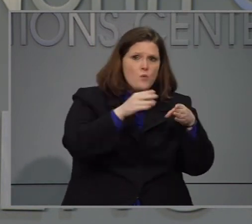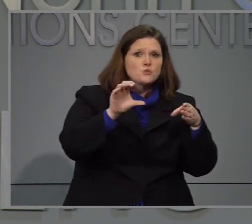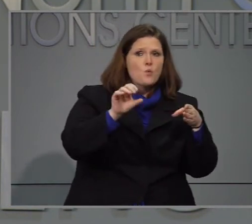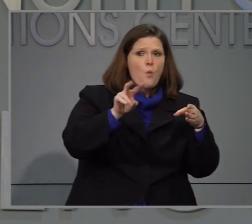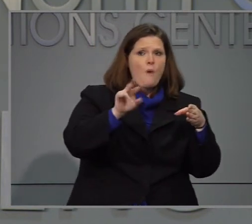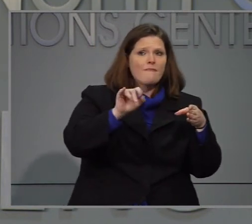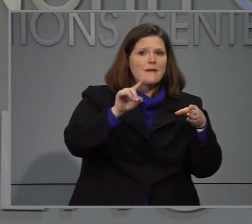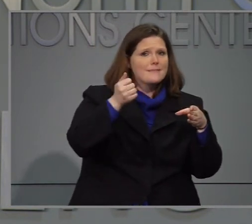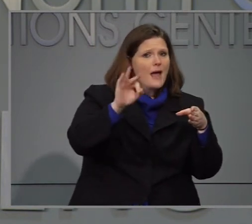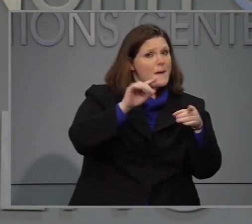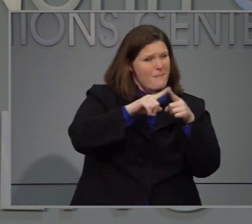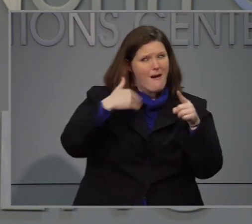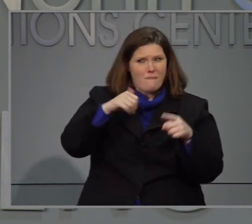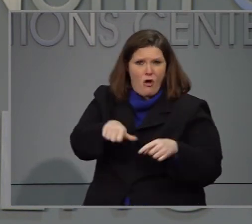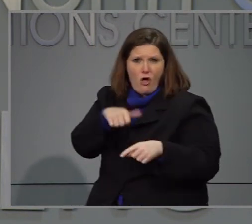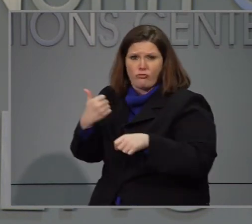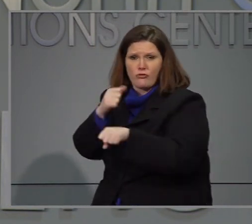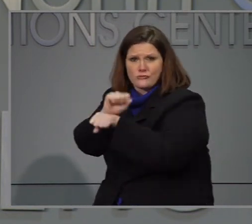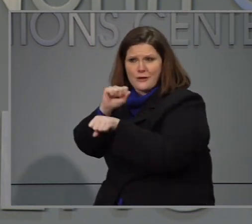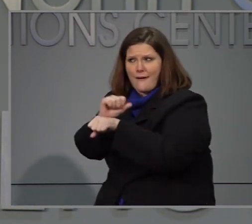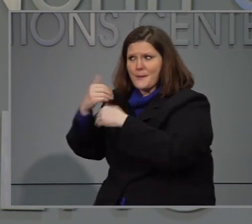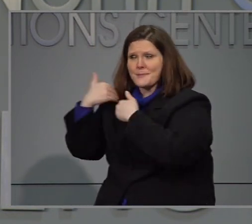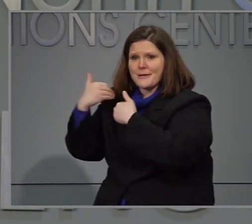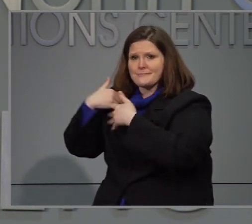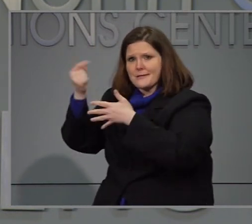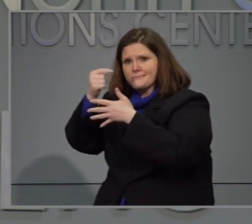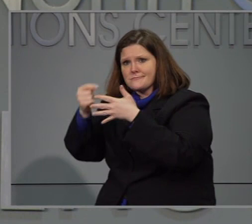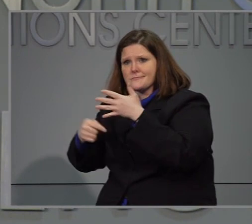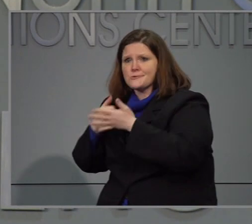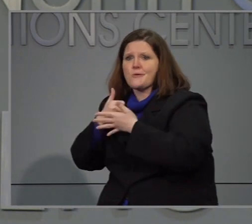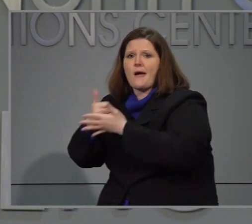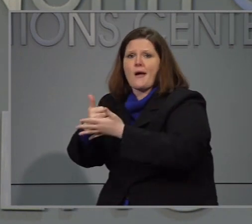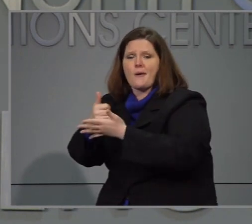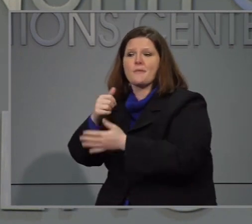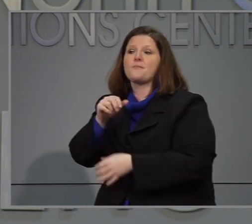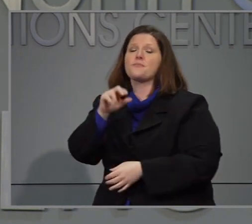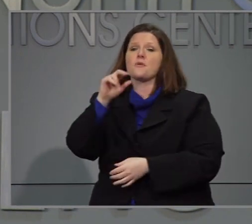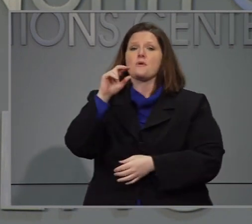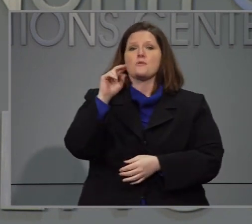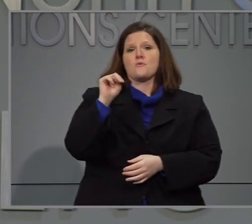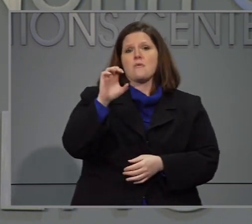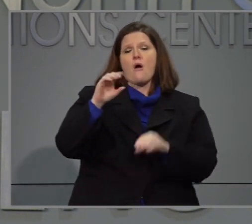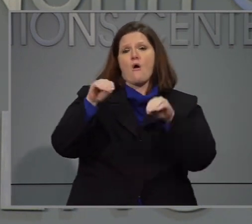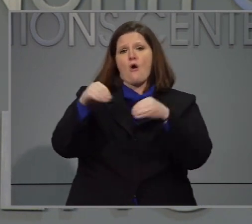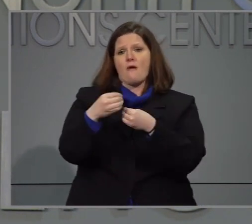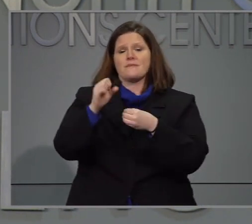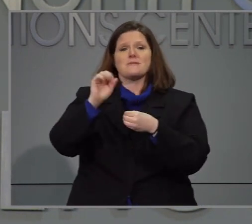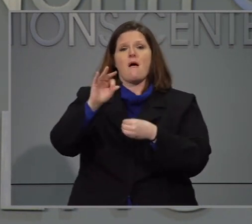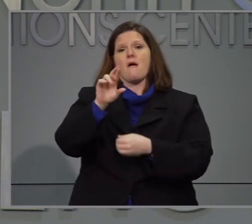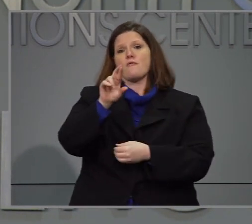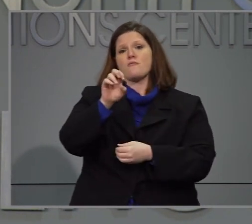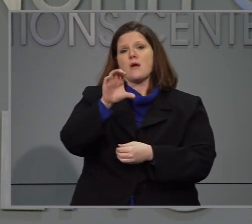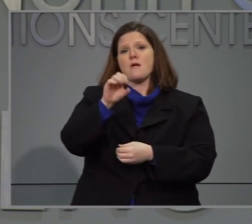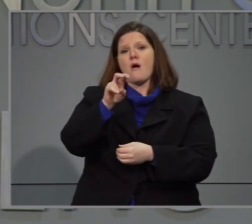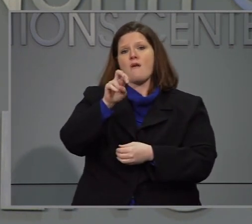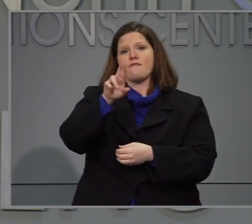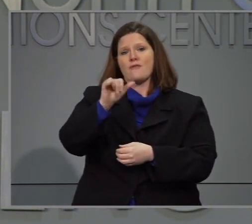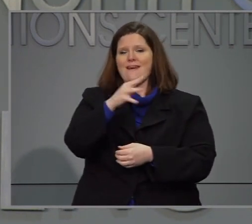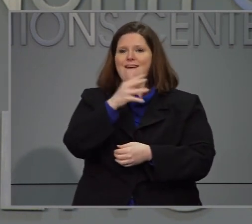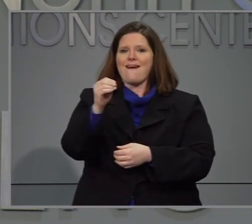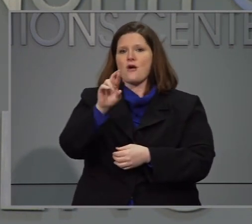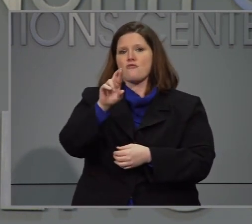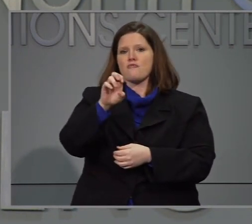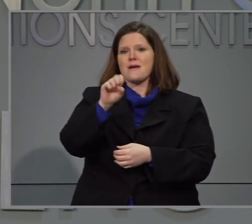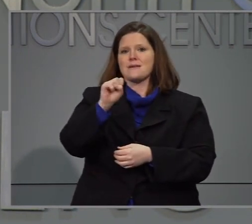Administración de Emergencia, controlando esta pandemia, nuestra oficina de recuperación, está mostrando